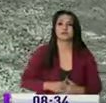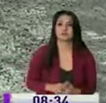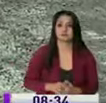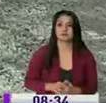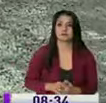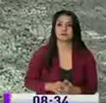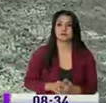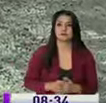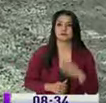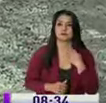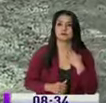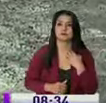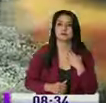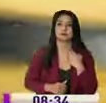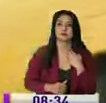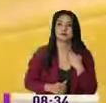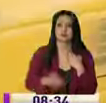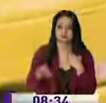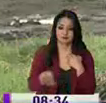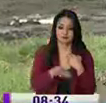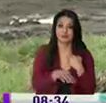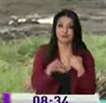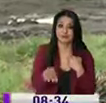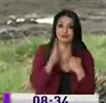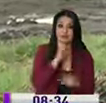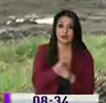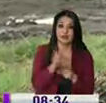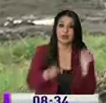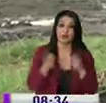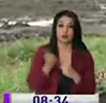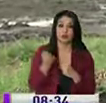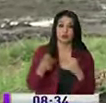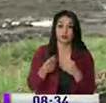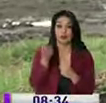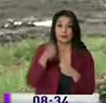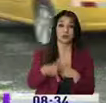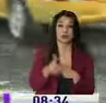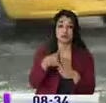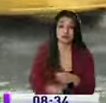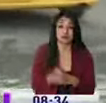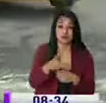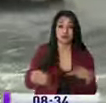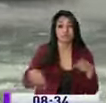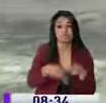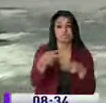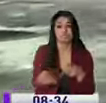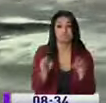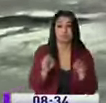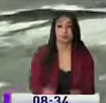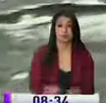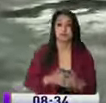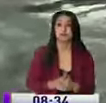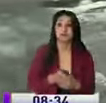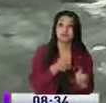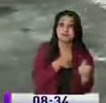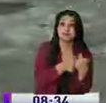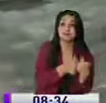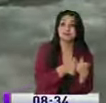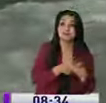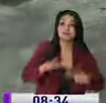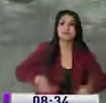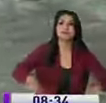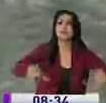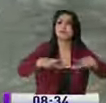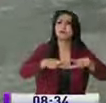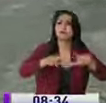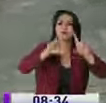a veces cruzamos con velocidad hay accidentes a muy pocos metros de este problema está ubicada la